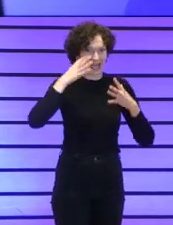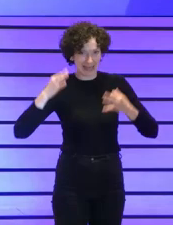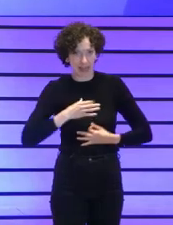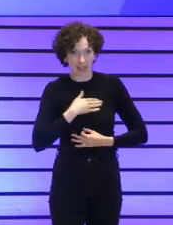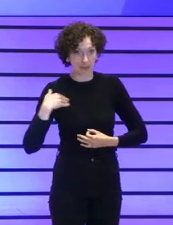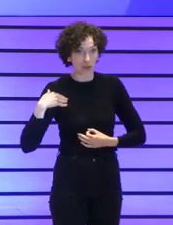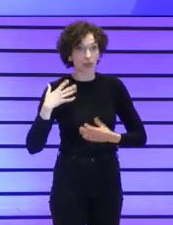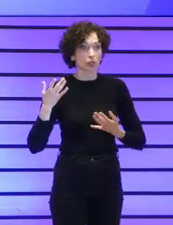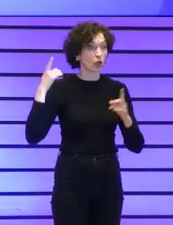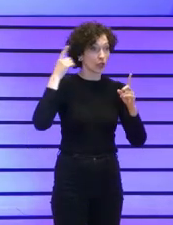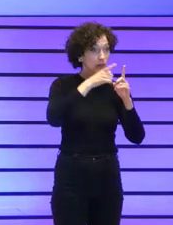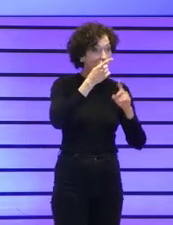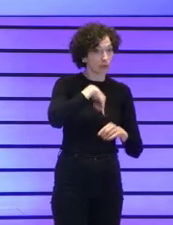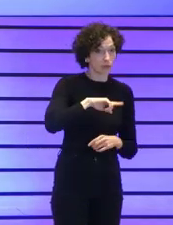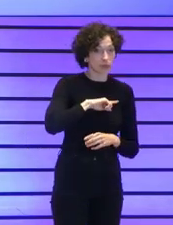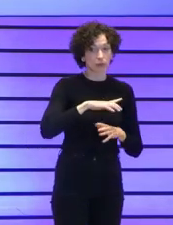nuestro objetivo?